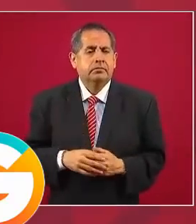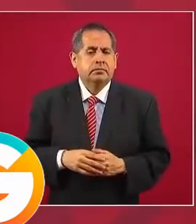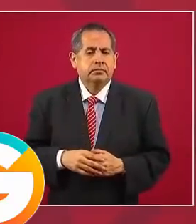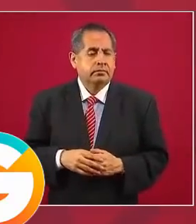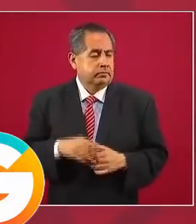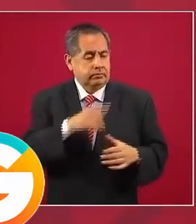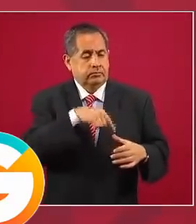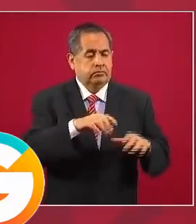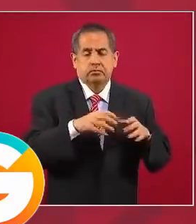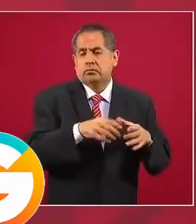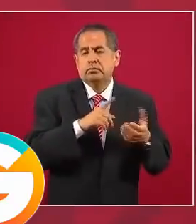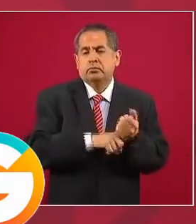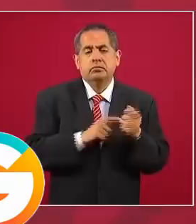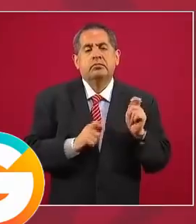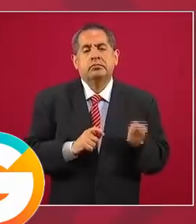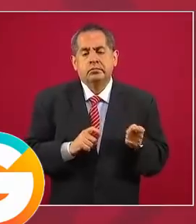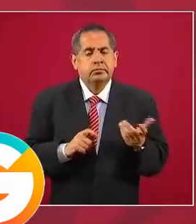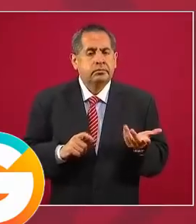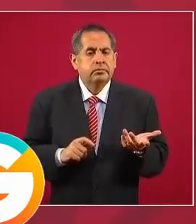tiene